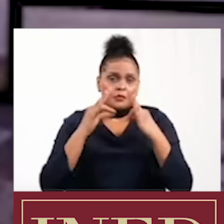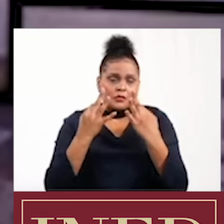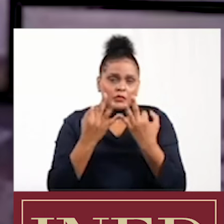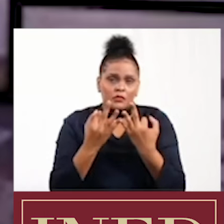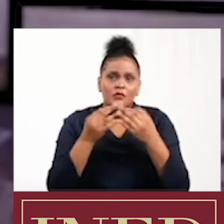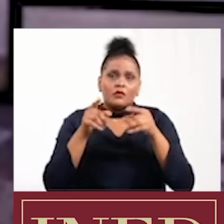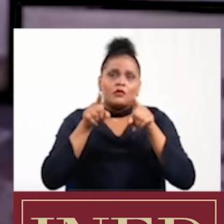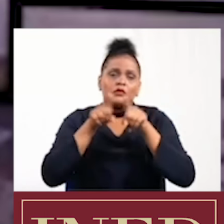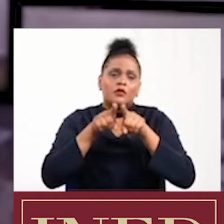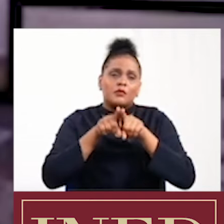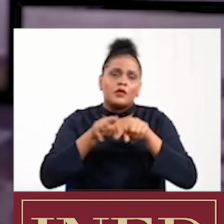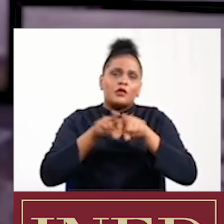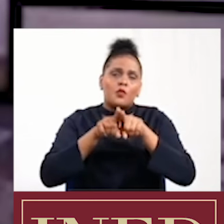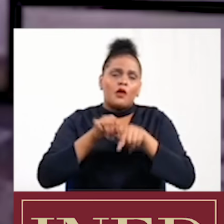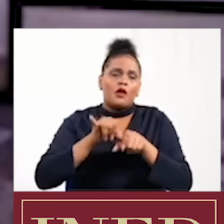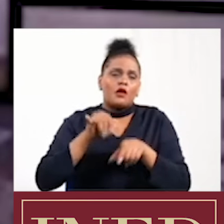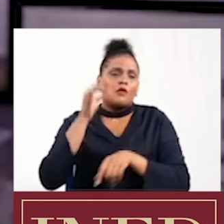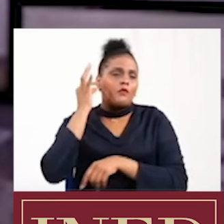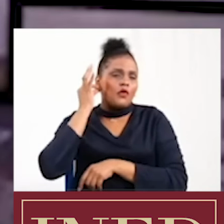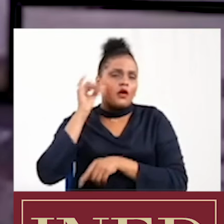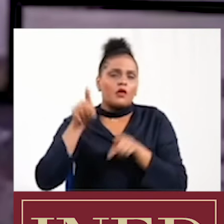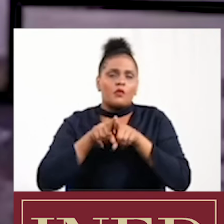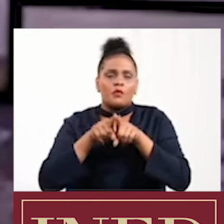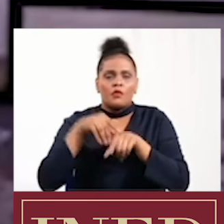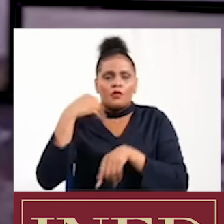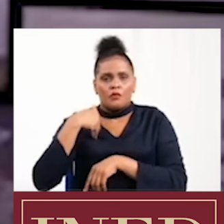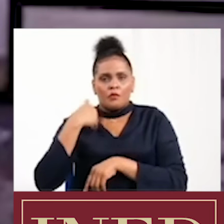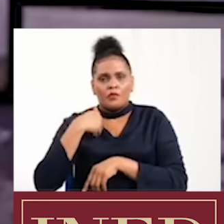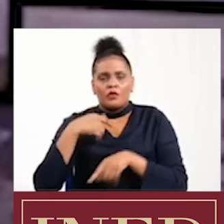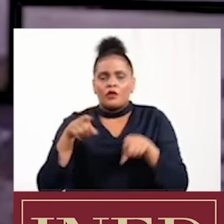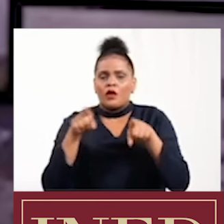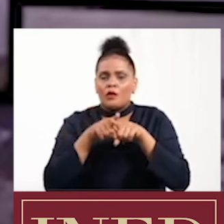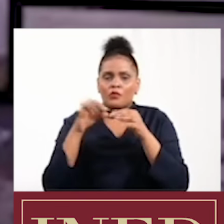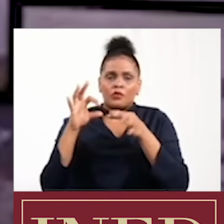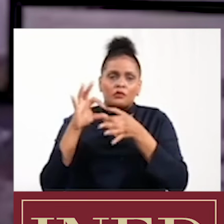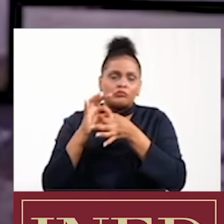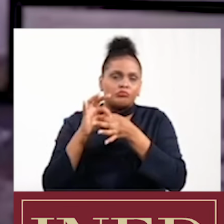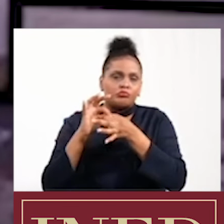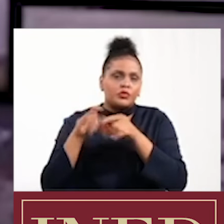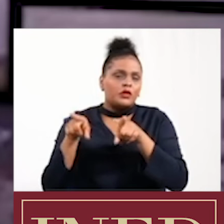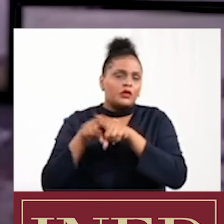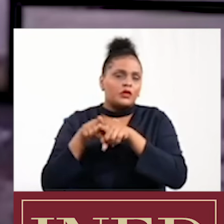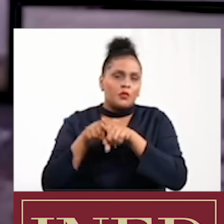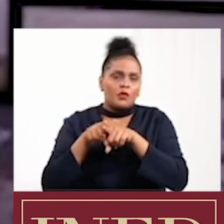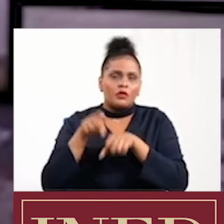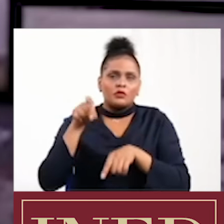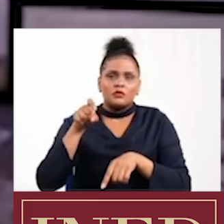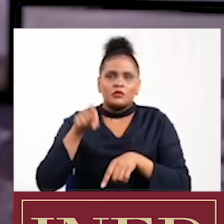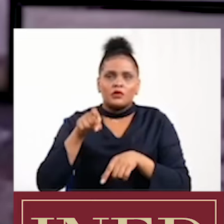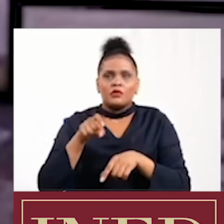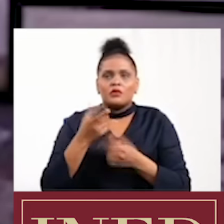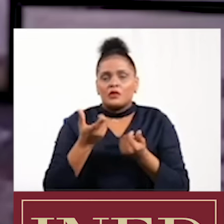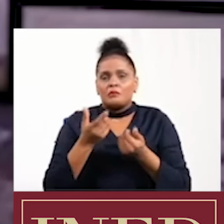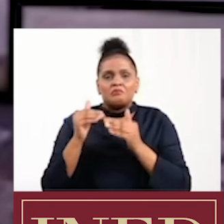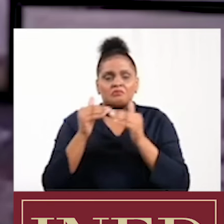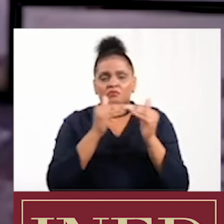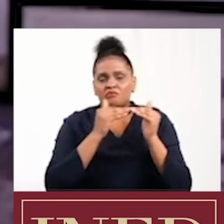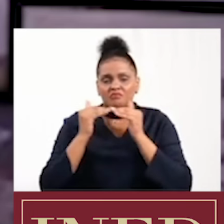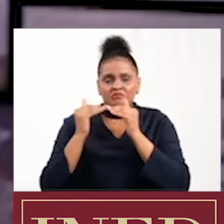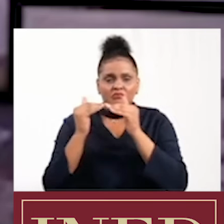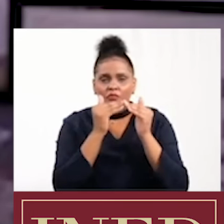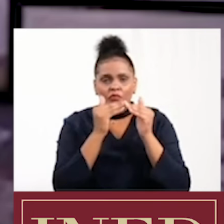tiene que ver con el hombre y con la mujer y por lo tanto ambos son corresponsables y en ese sentido tiene